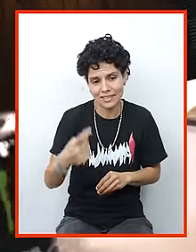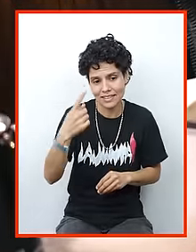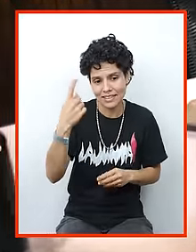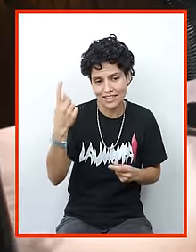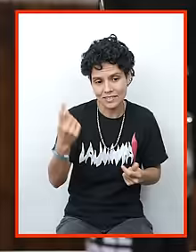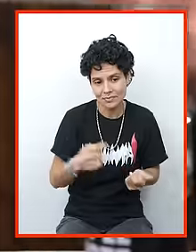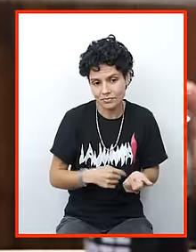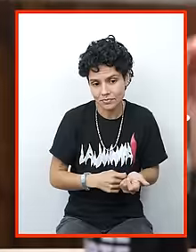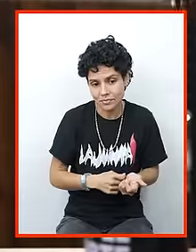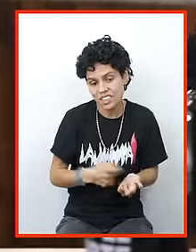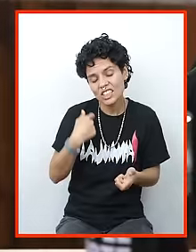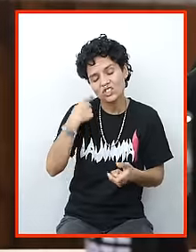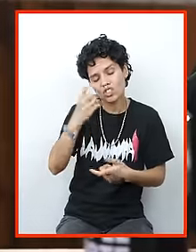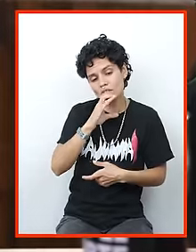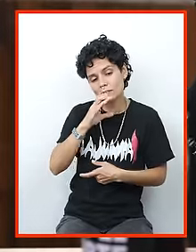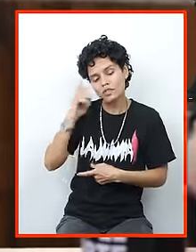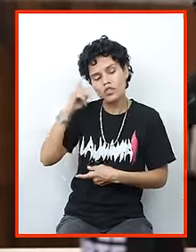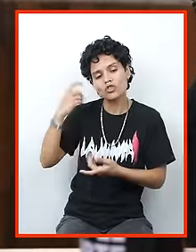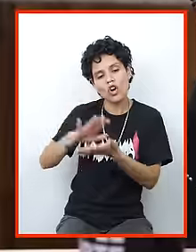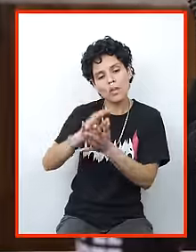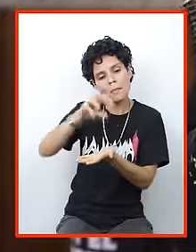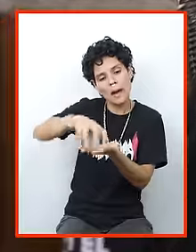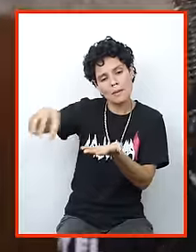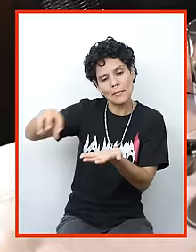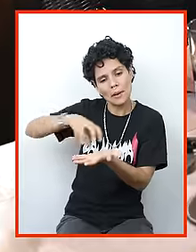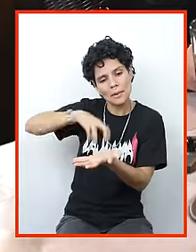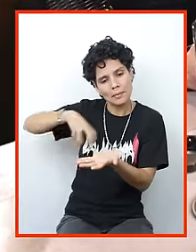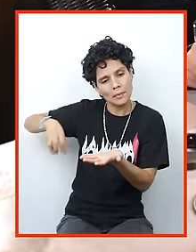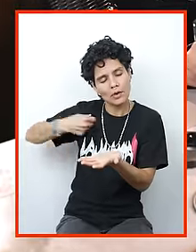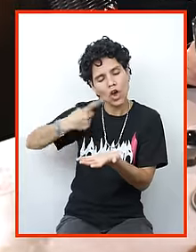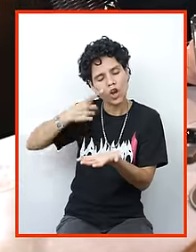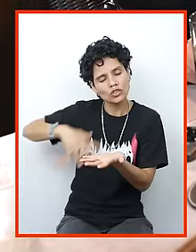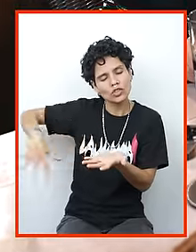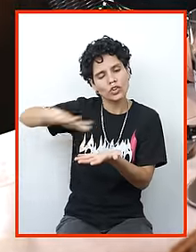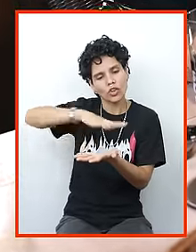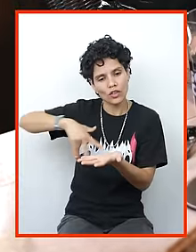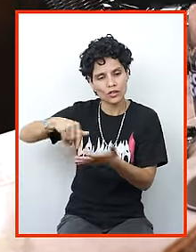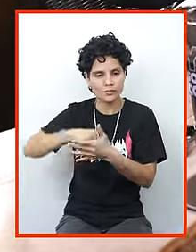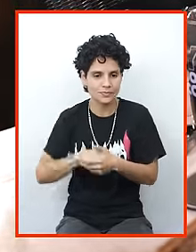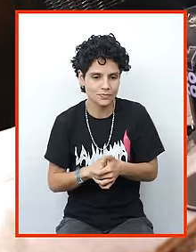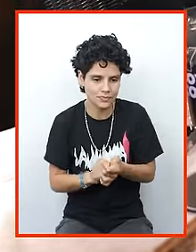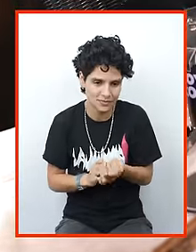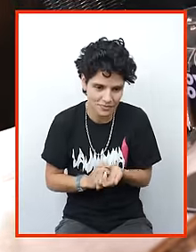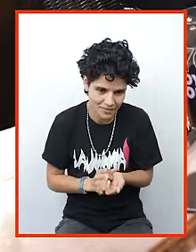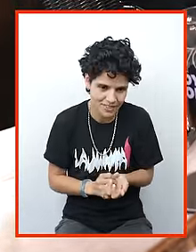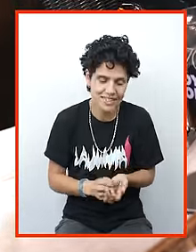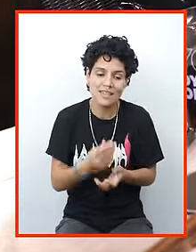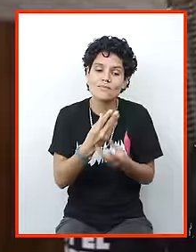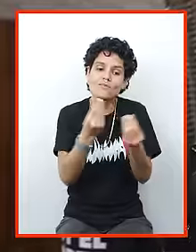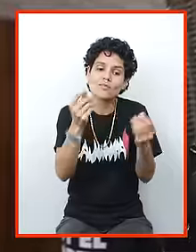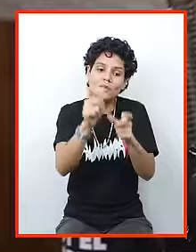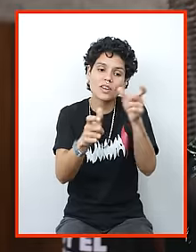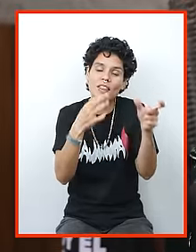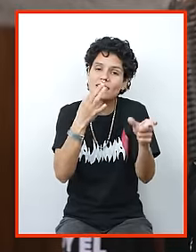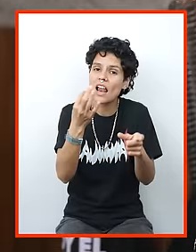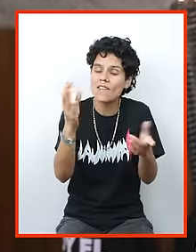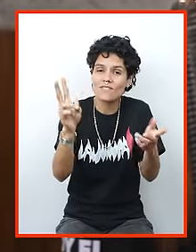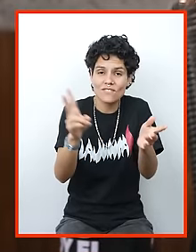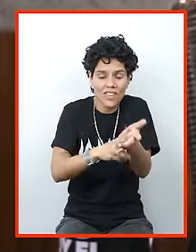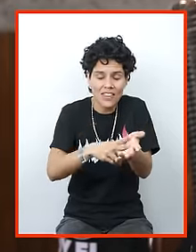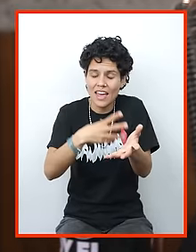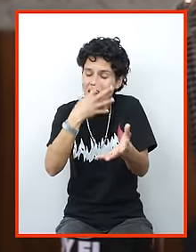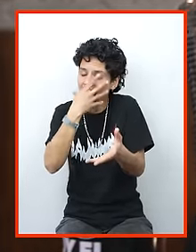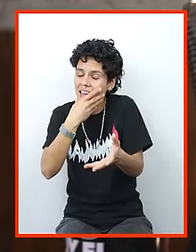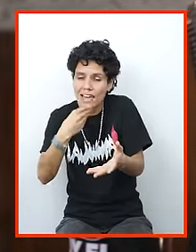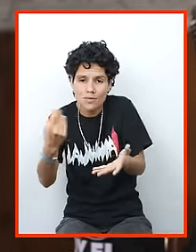tu mapa de la octava región, que soy de Conce, ¿eh? De Hualpén. Ahí hay un lugar que cada vez más, va menos gente, es hermoso, uh-huh. Donde